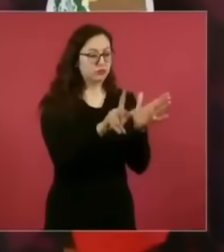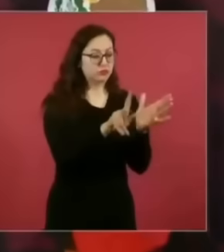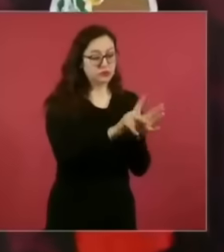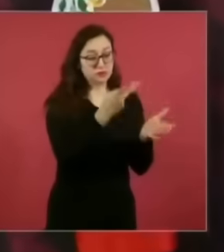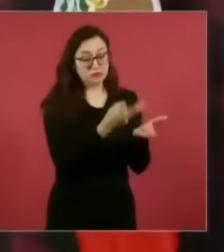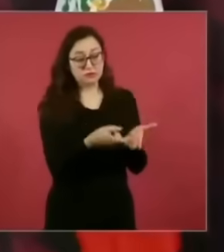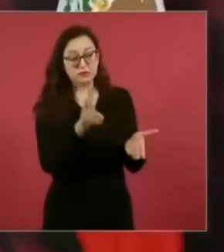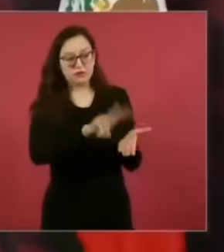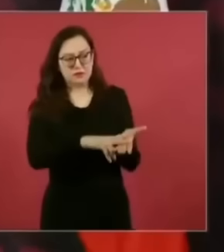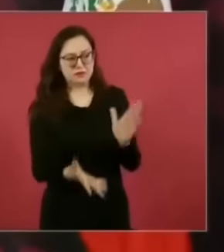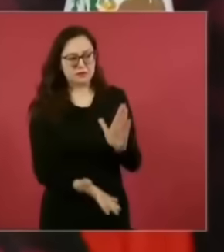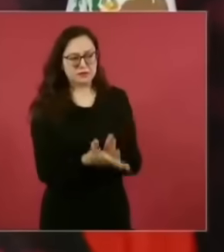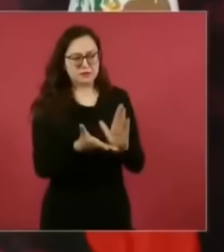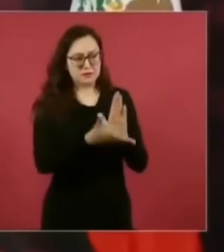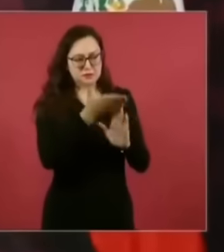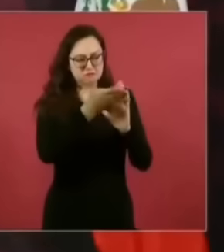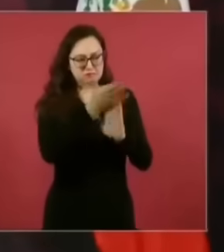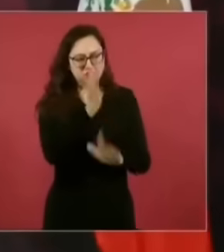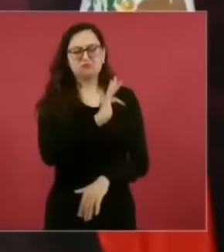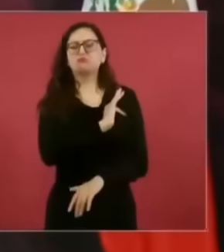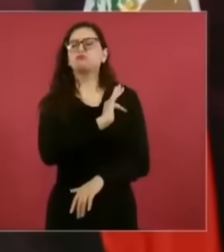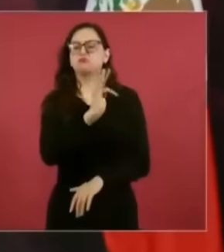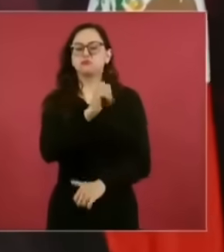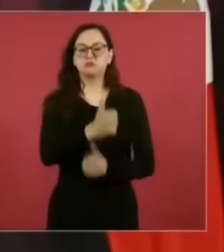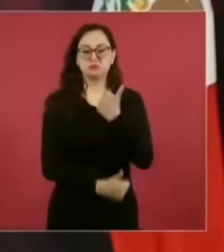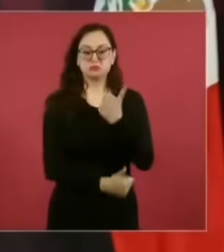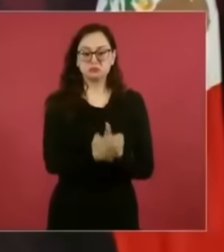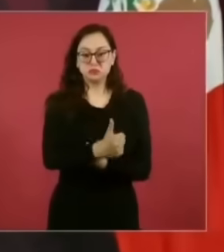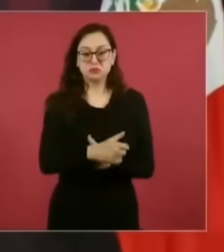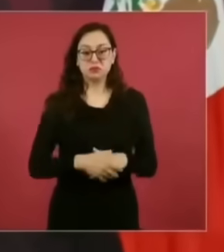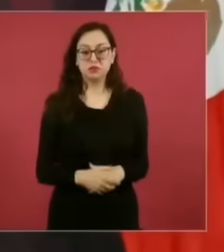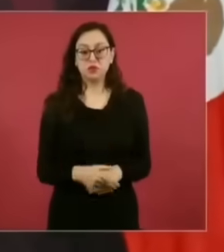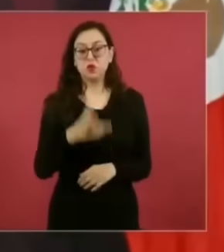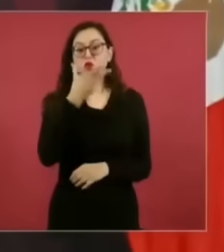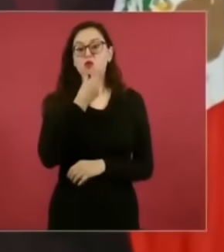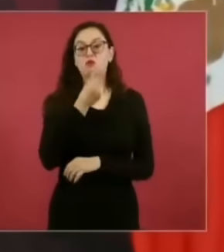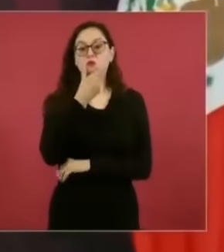Y el caso de Salinas Pliego,